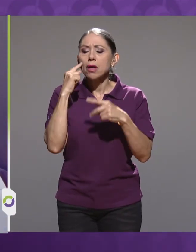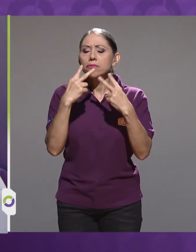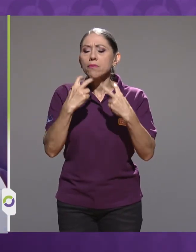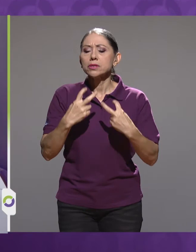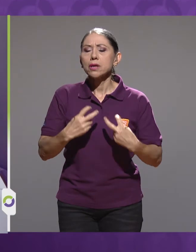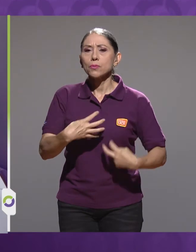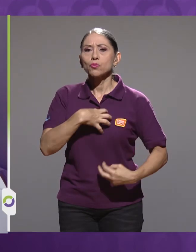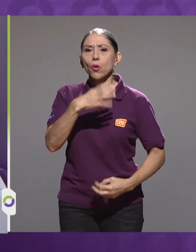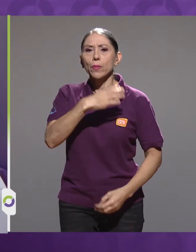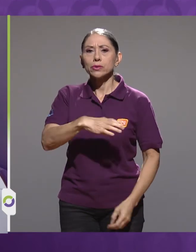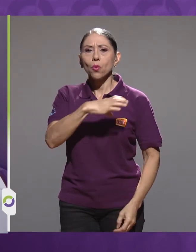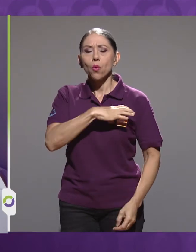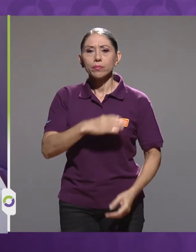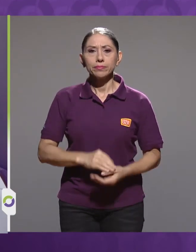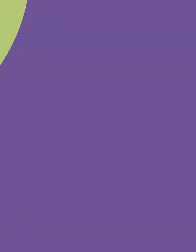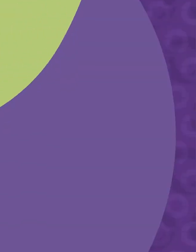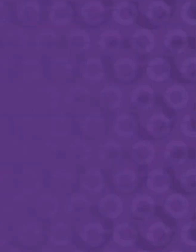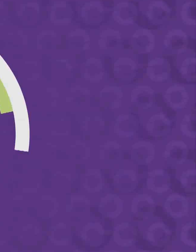nuestras conductas.